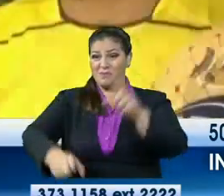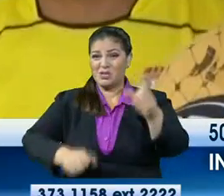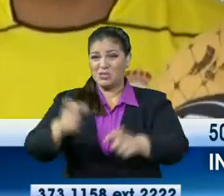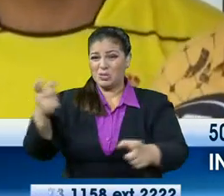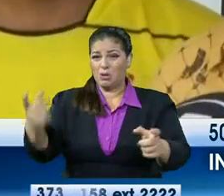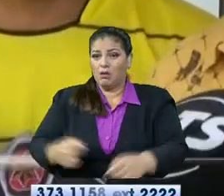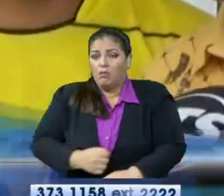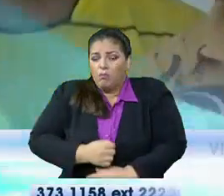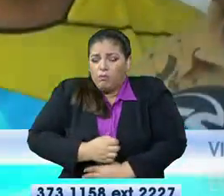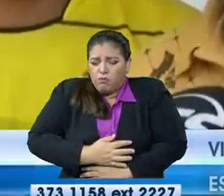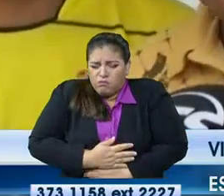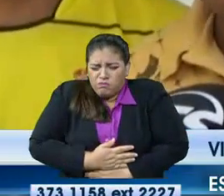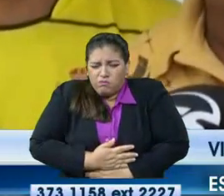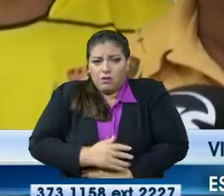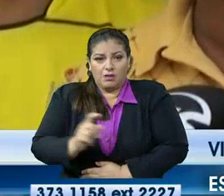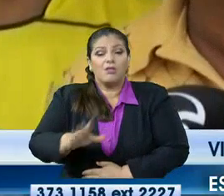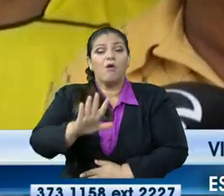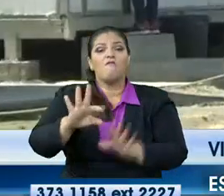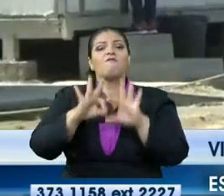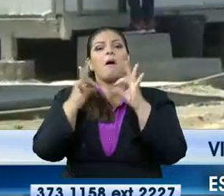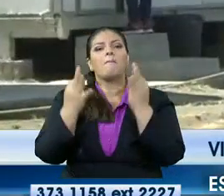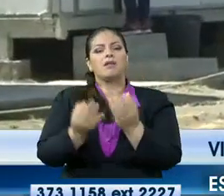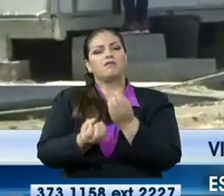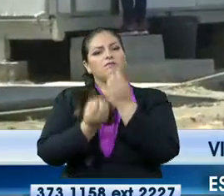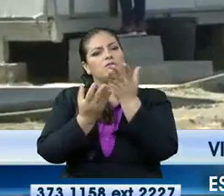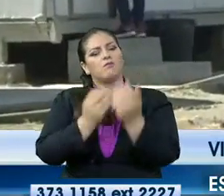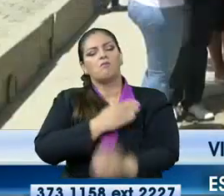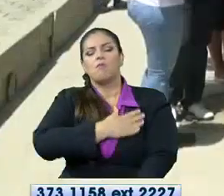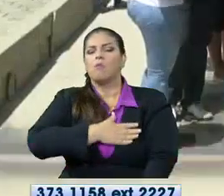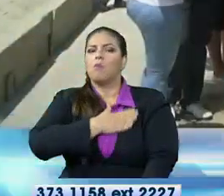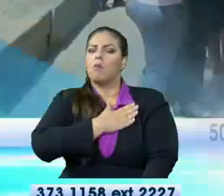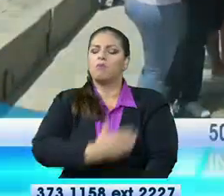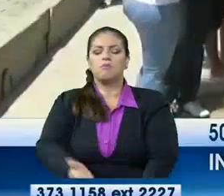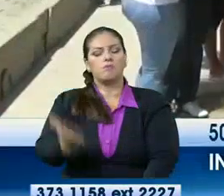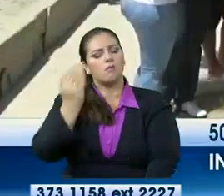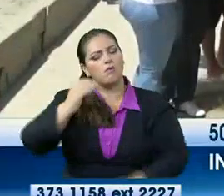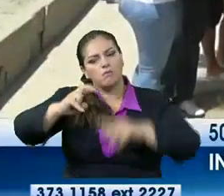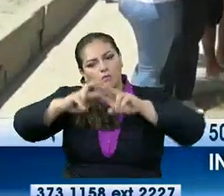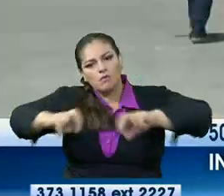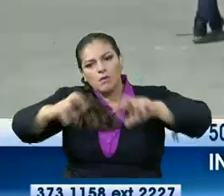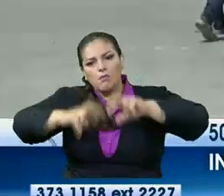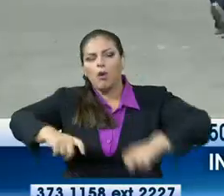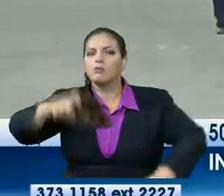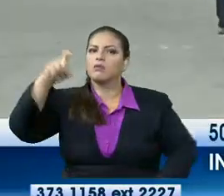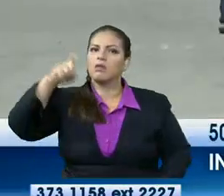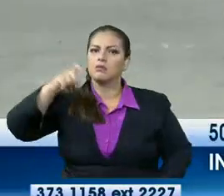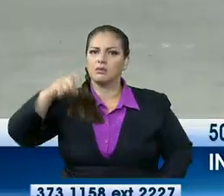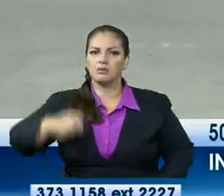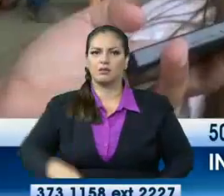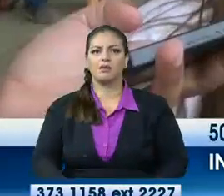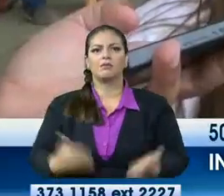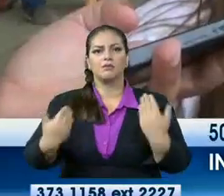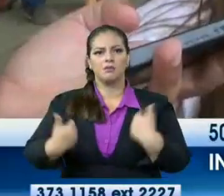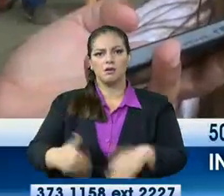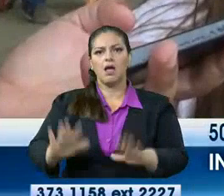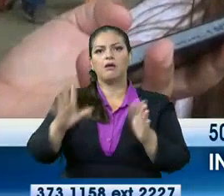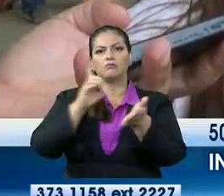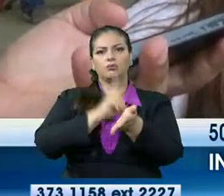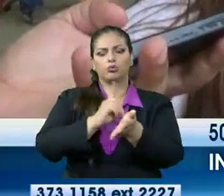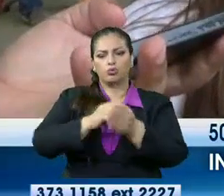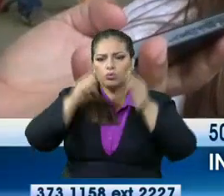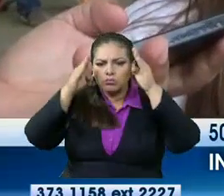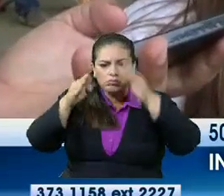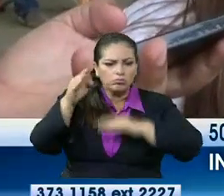porque ellos deben tomar todas las precauciones. Después de permanecer varias horas en observación, las pacientes fueron dadas de alta. Pero al momento están